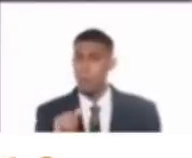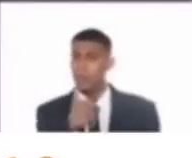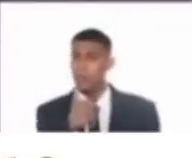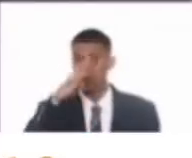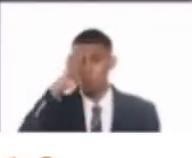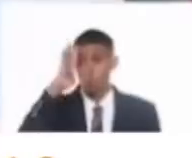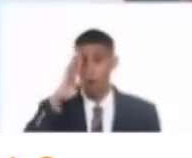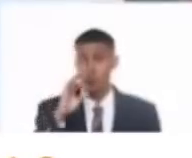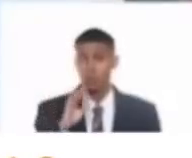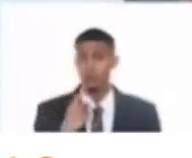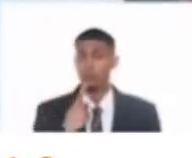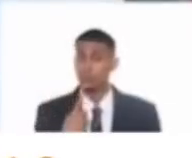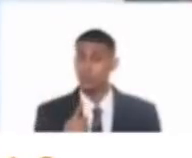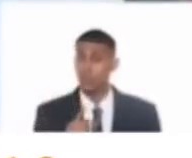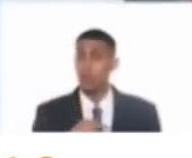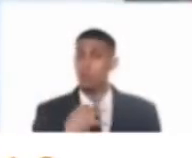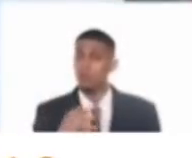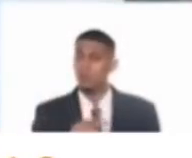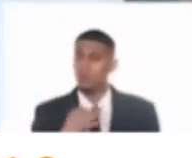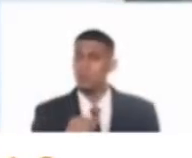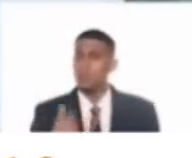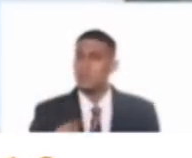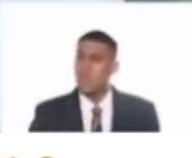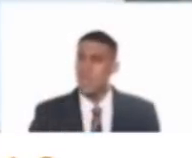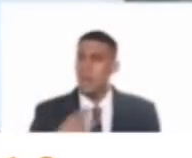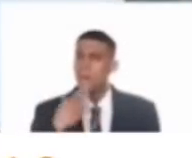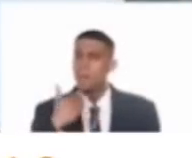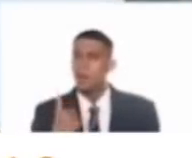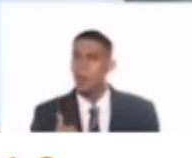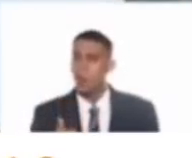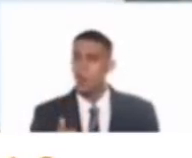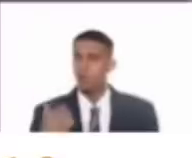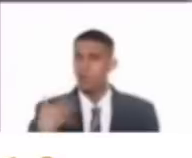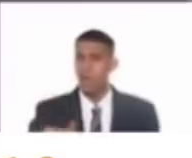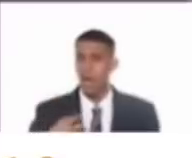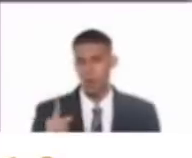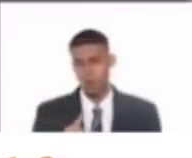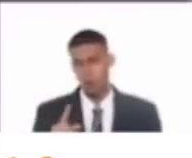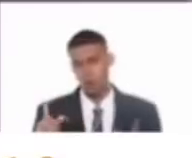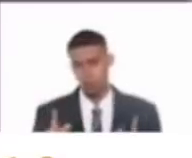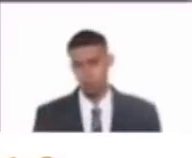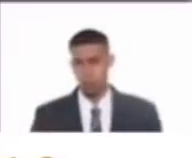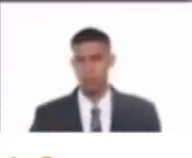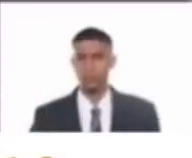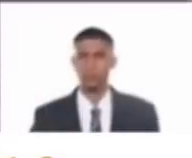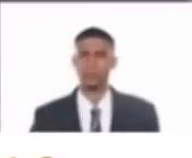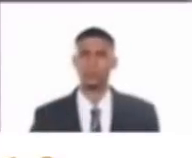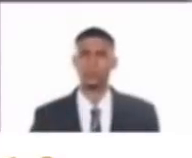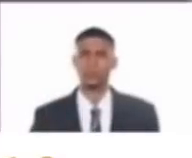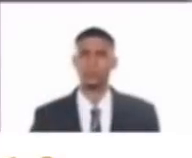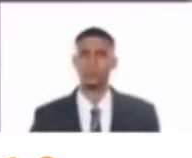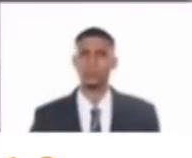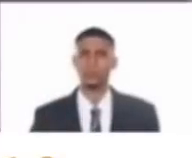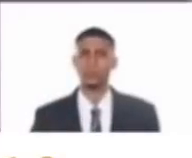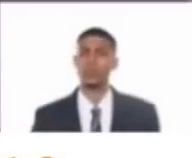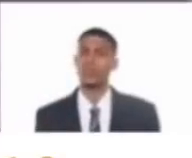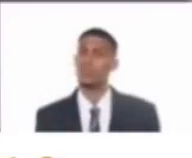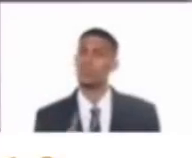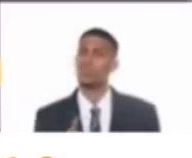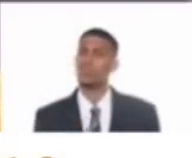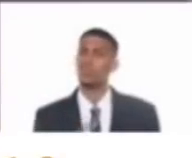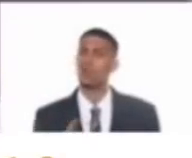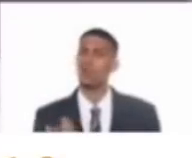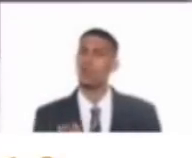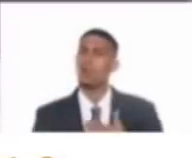combatiendo las manifestaciones de quienes lucran con las necesidades del pueblo nosotros tenemos una inflación que no la vamos a resolver con esto